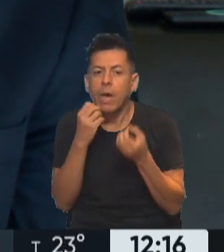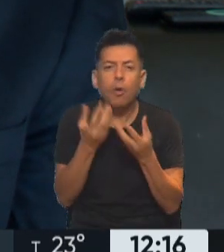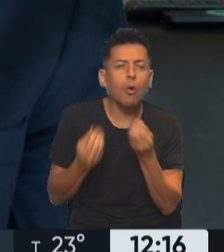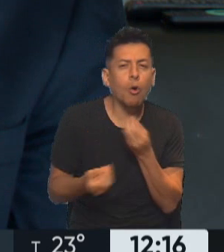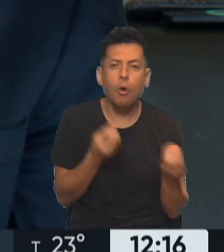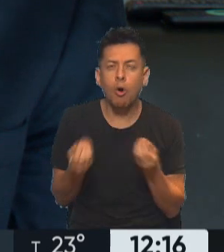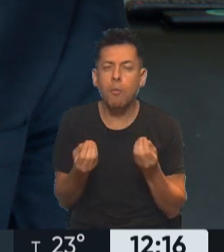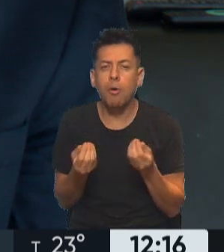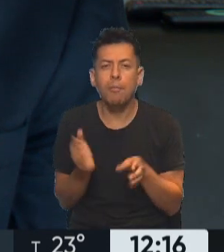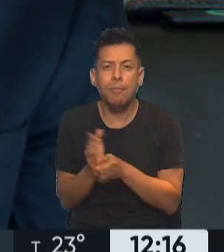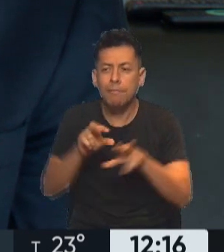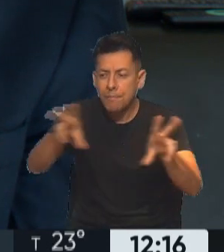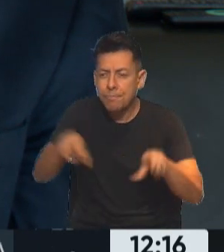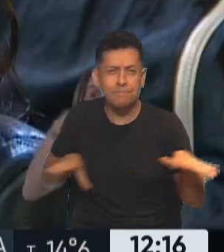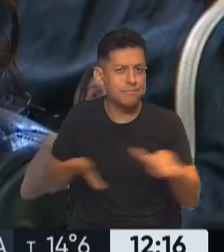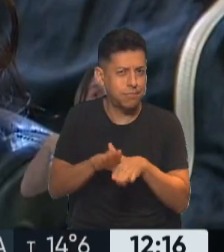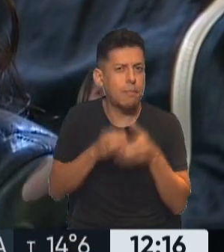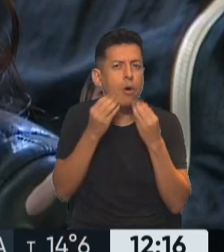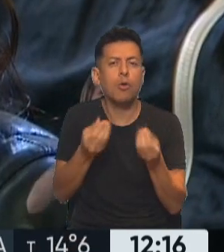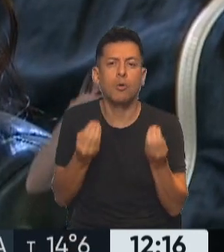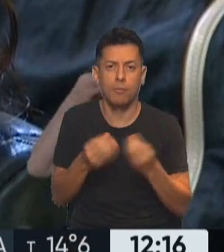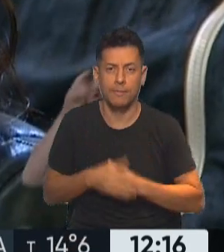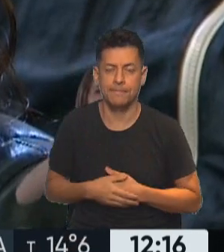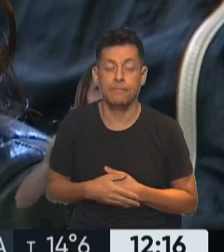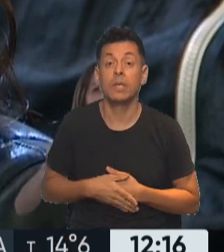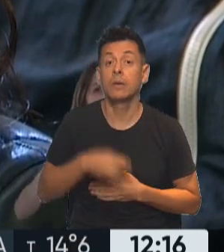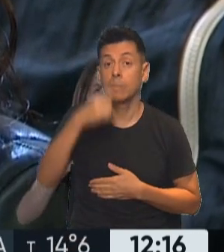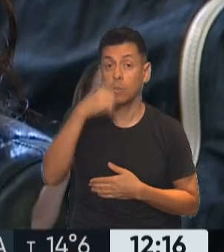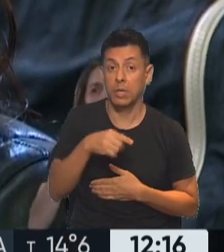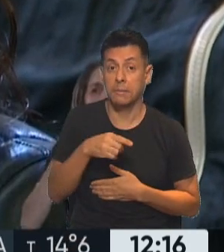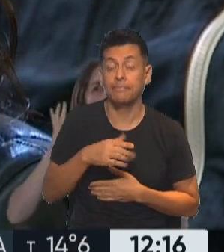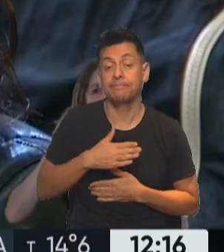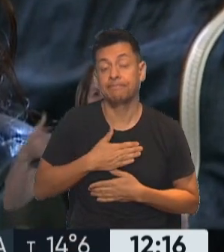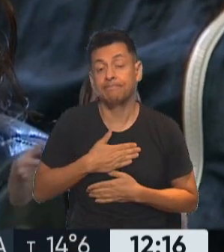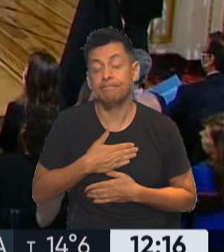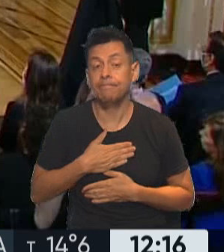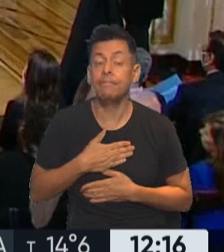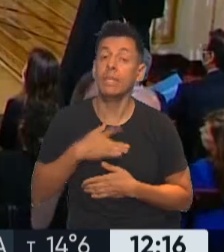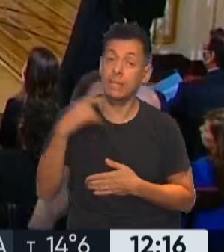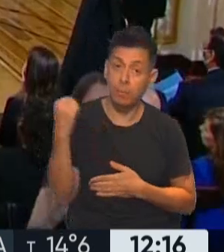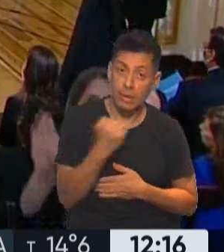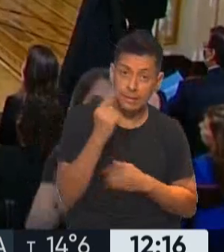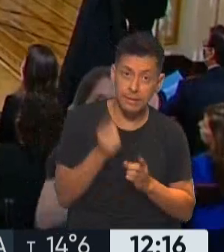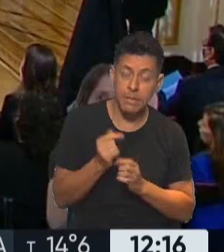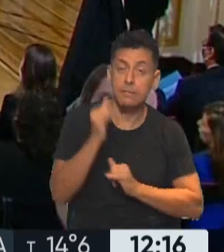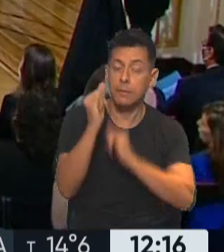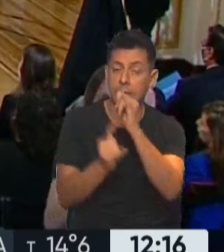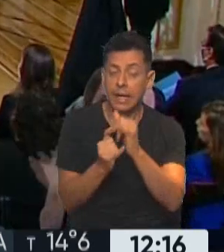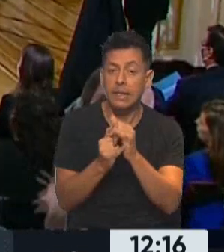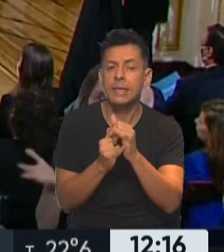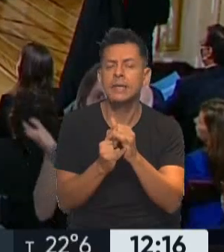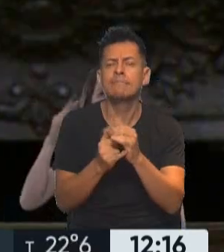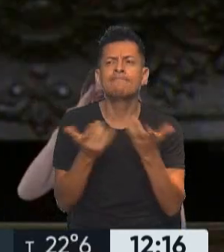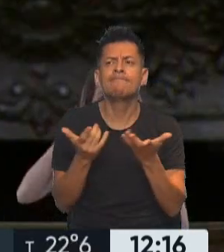la eficiencia recaudatoria. Por último, me parece también importante destacar que no hay muchas